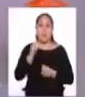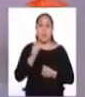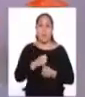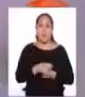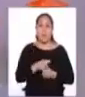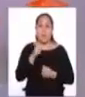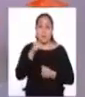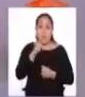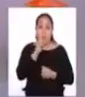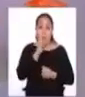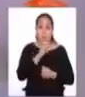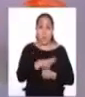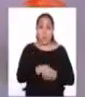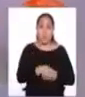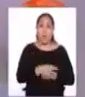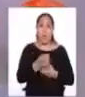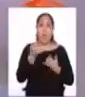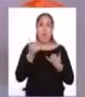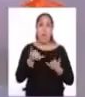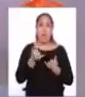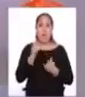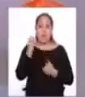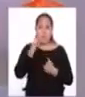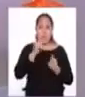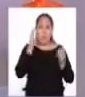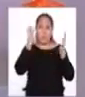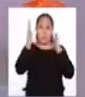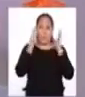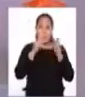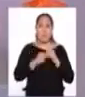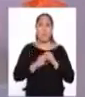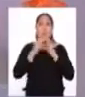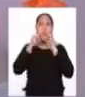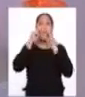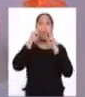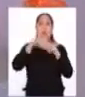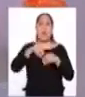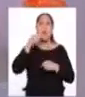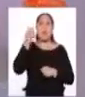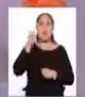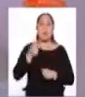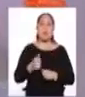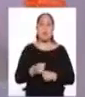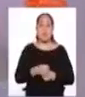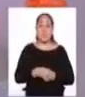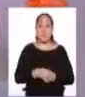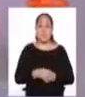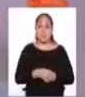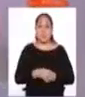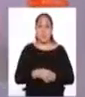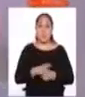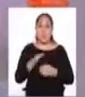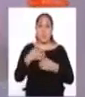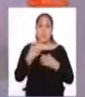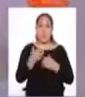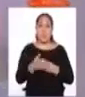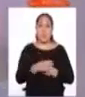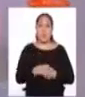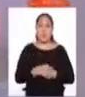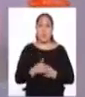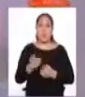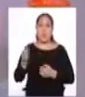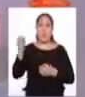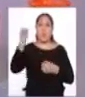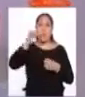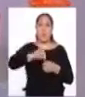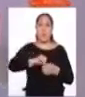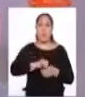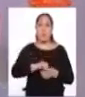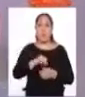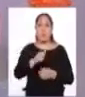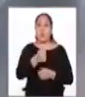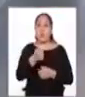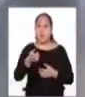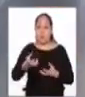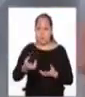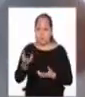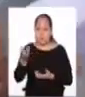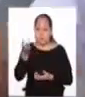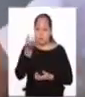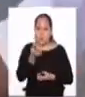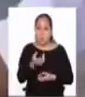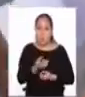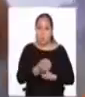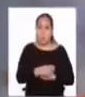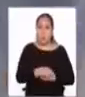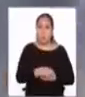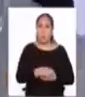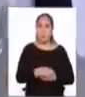Y como tú lo has dicho, ahora sí parece un mar azul. Exacto. Lo que viene a continuación es poner el otro recipiente